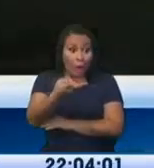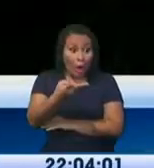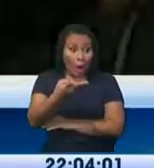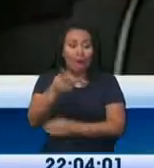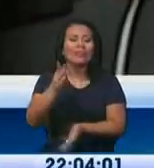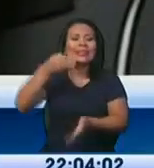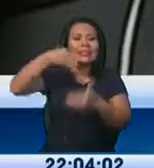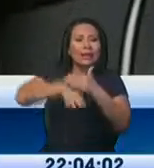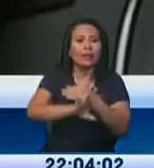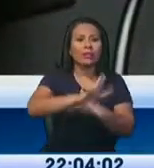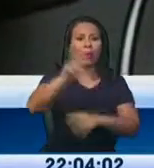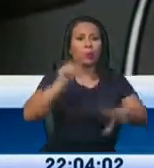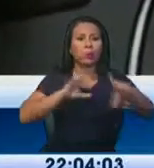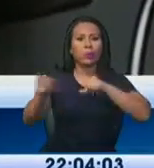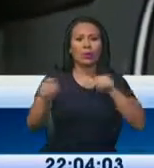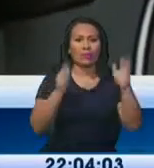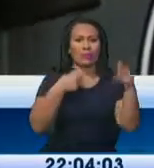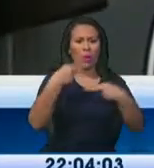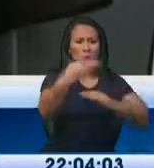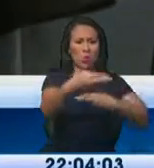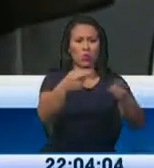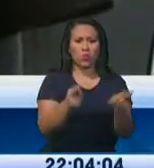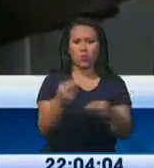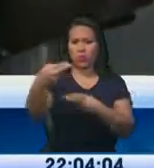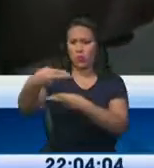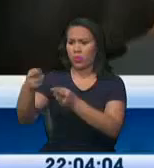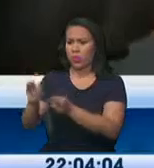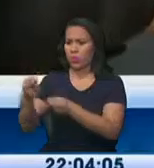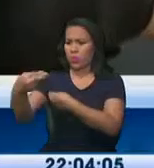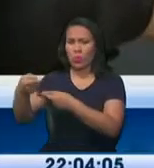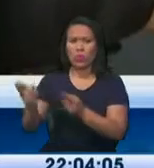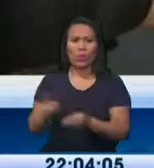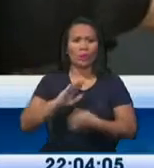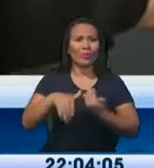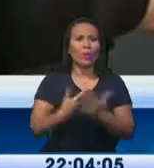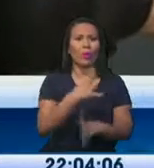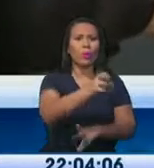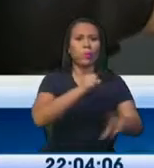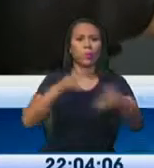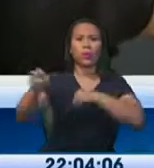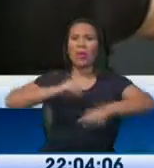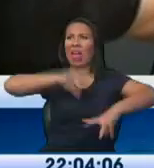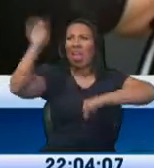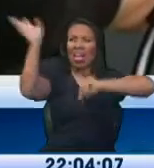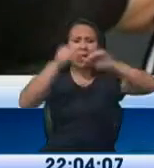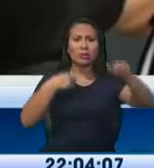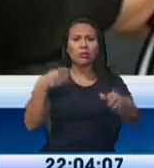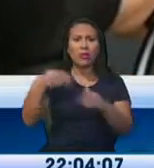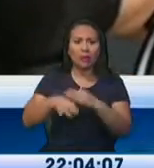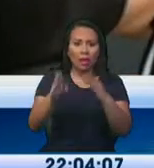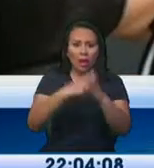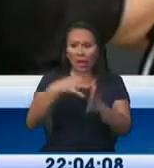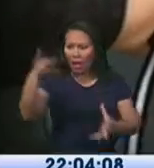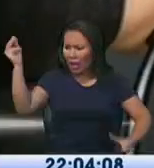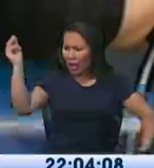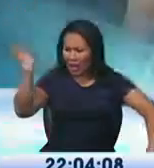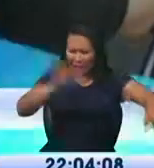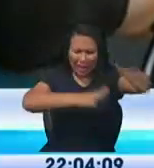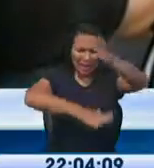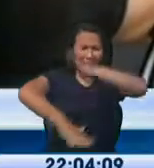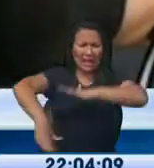pudieron. Comenzaron por arriba, por los cuartos, porque todos los cuartos estaban hechos un desastre. Los colchones, la ropa, los